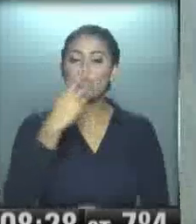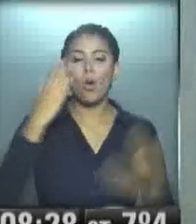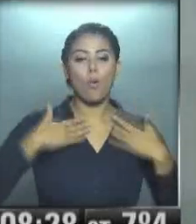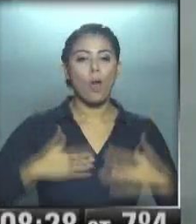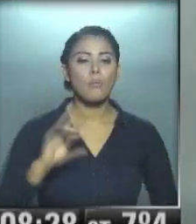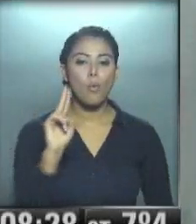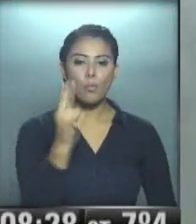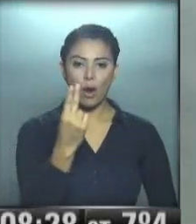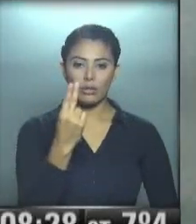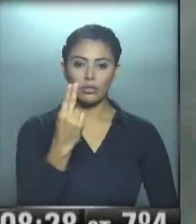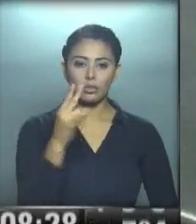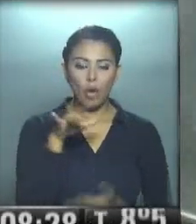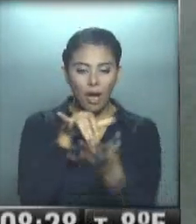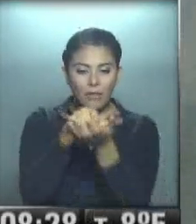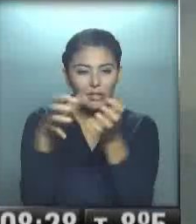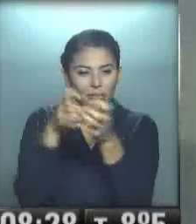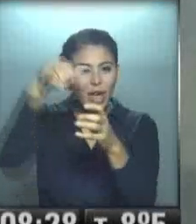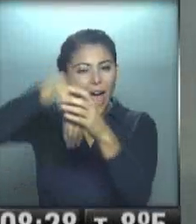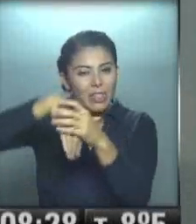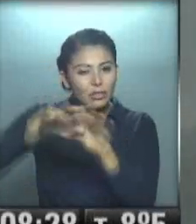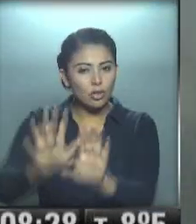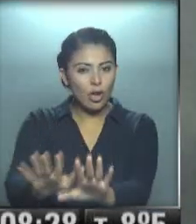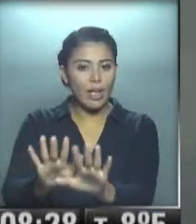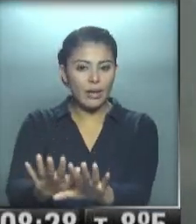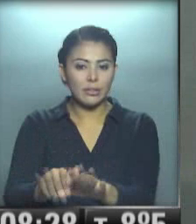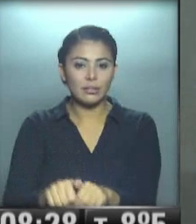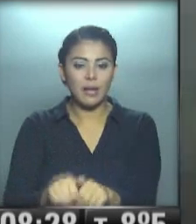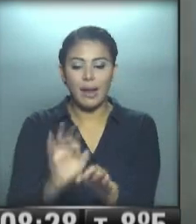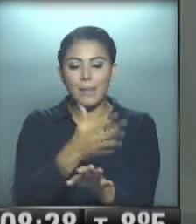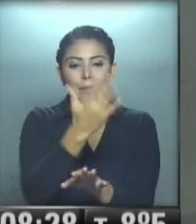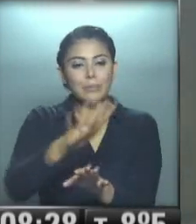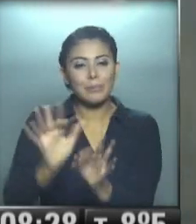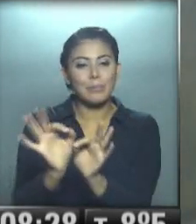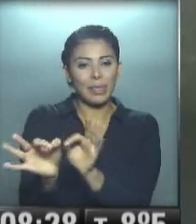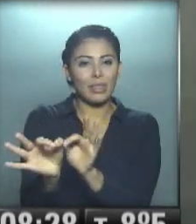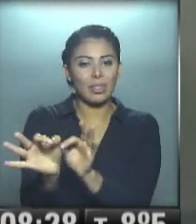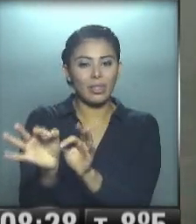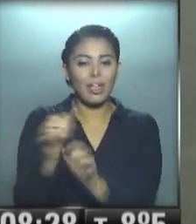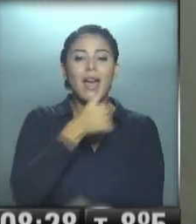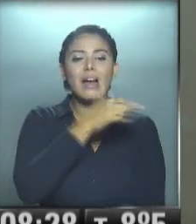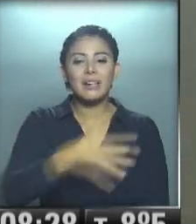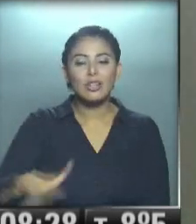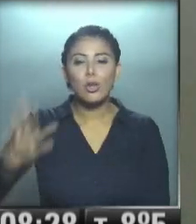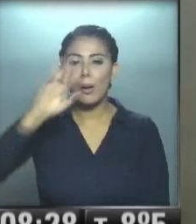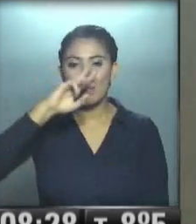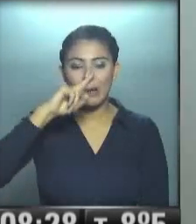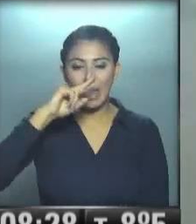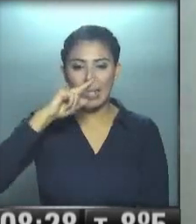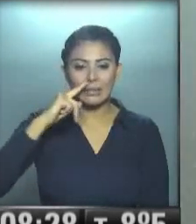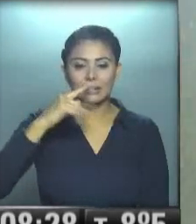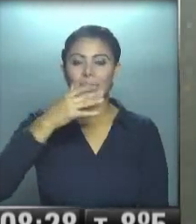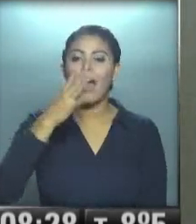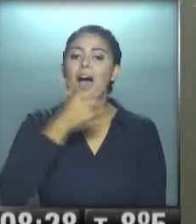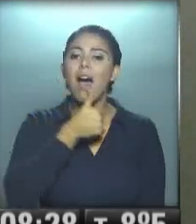fallecidos dentro del avión siniestrado allí en las costas en las márgenes del río de la plata en aguas